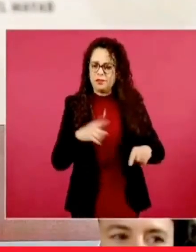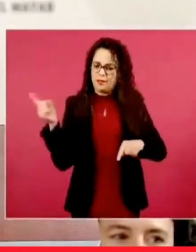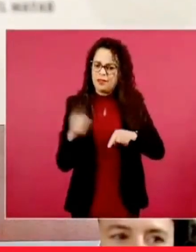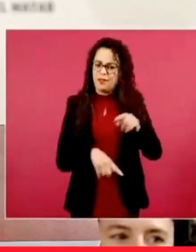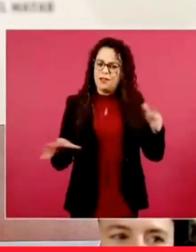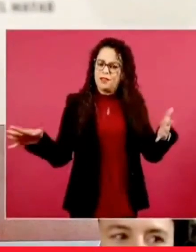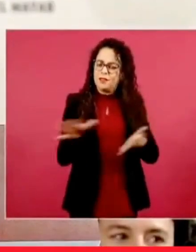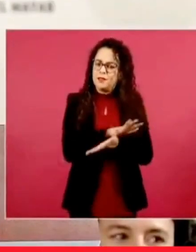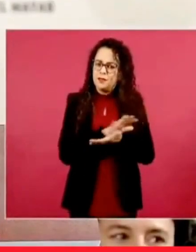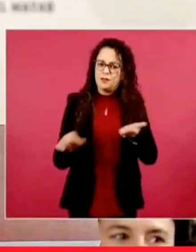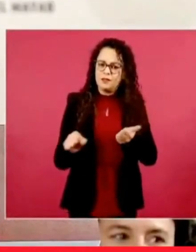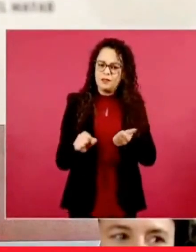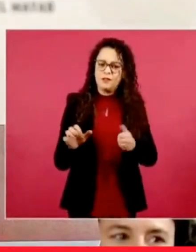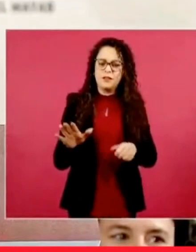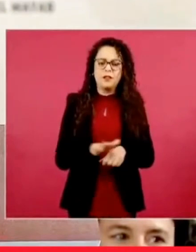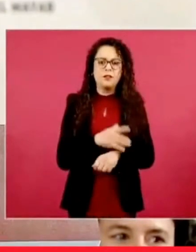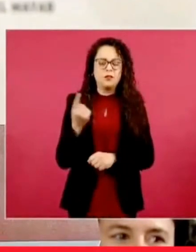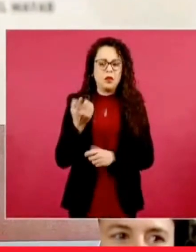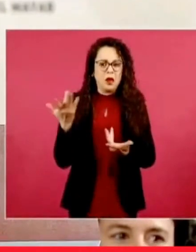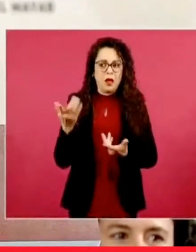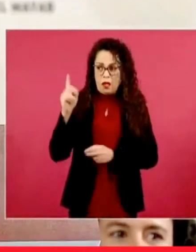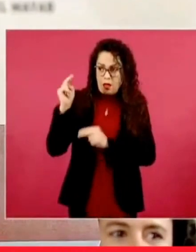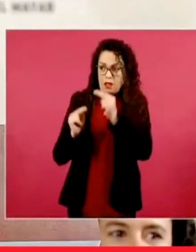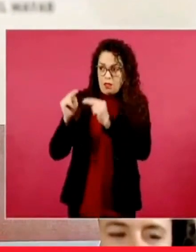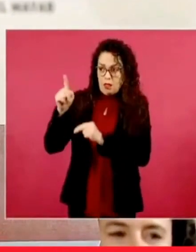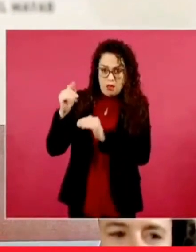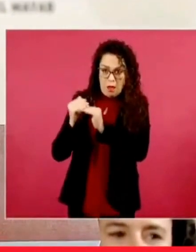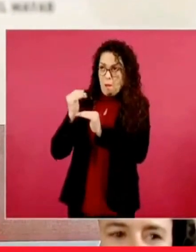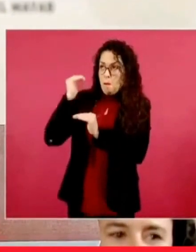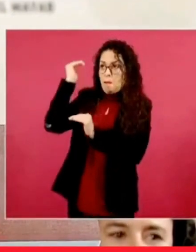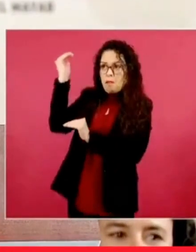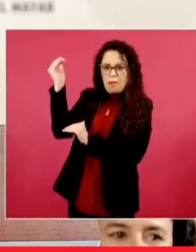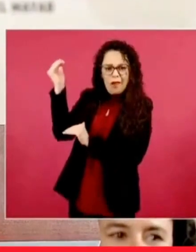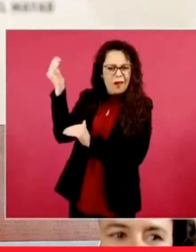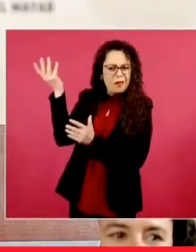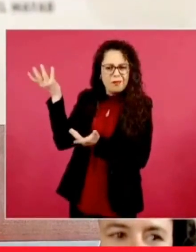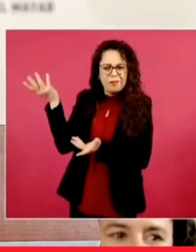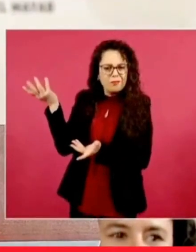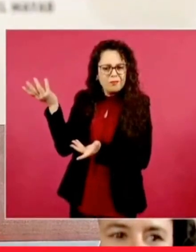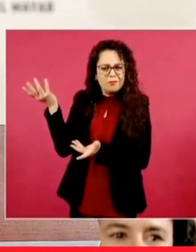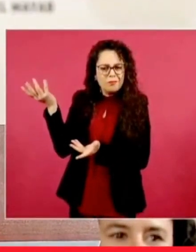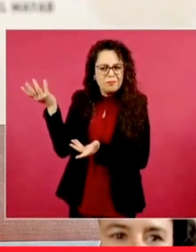Sí, porque ¿cuál superioridad? Si no existen las razas.